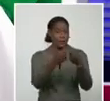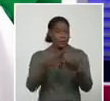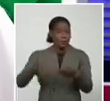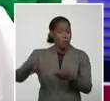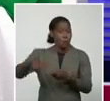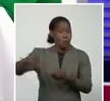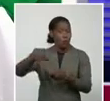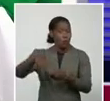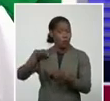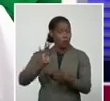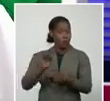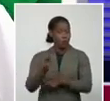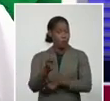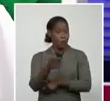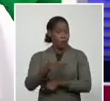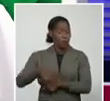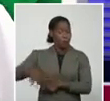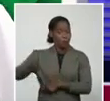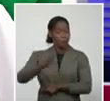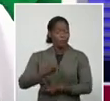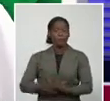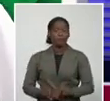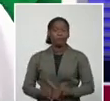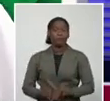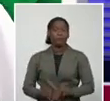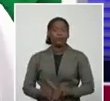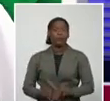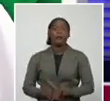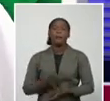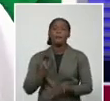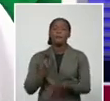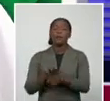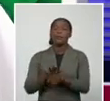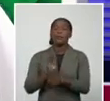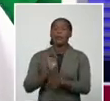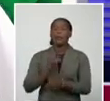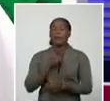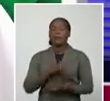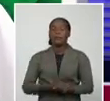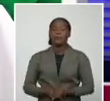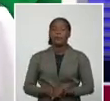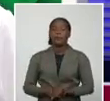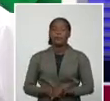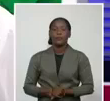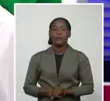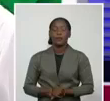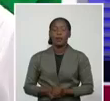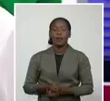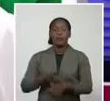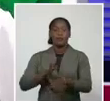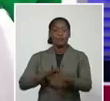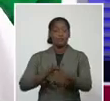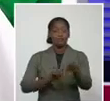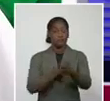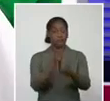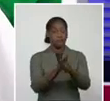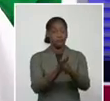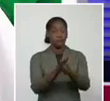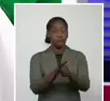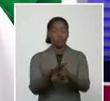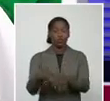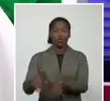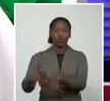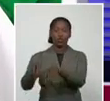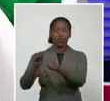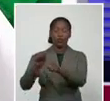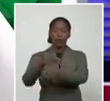una enfermedad zoonótica que de los animales evolucionó, cambió, mutó y se